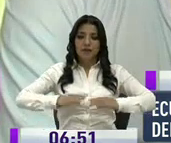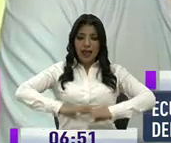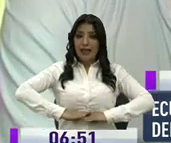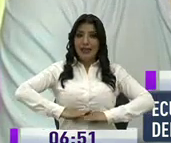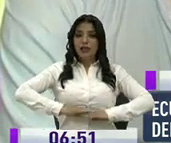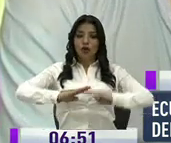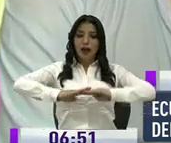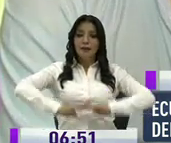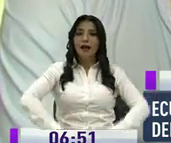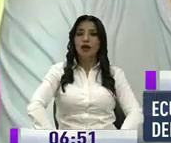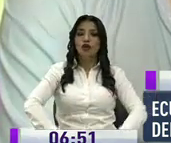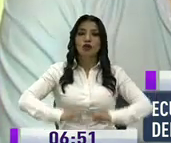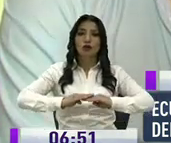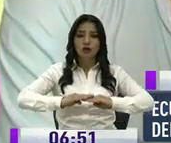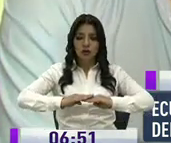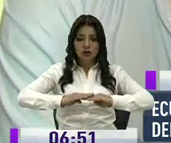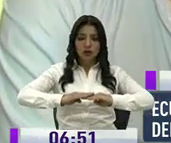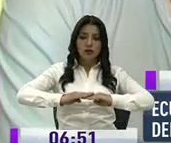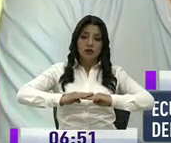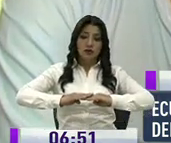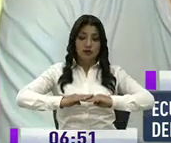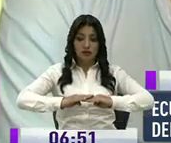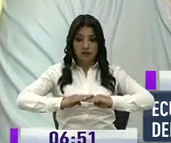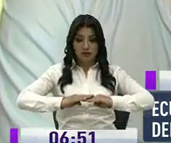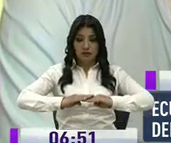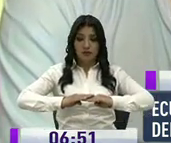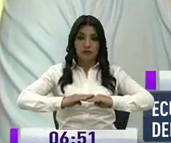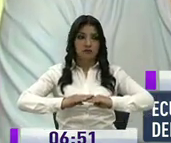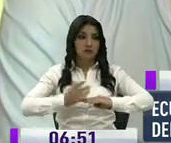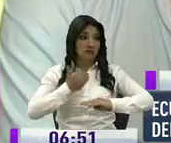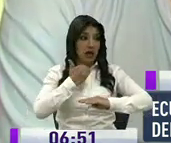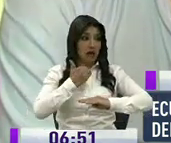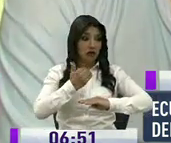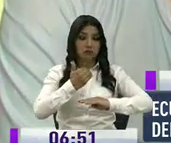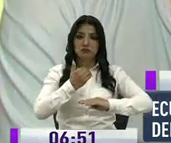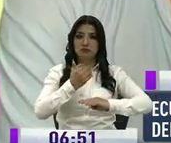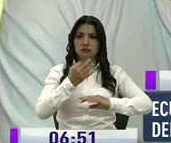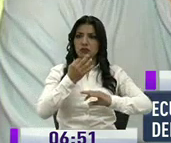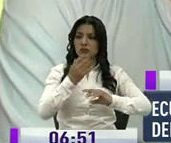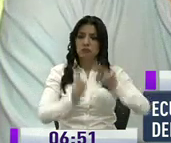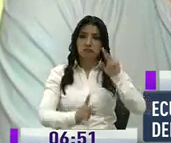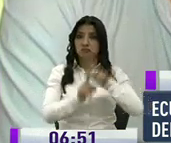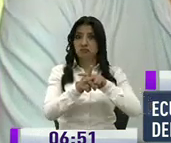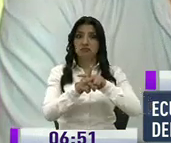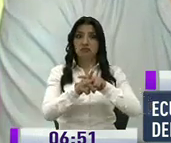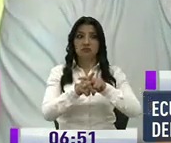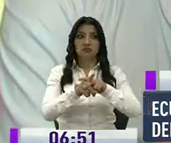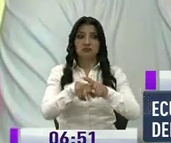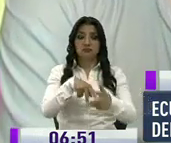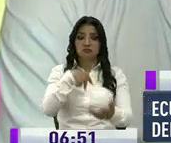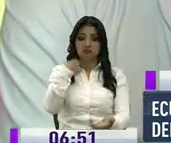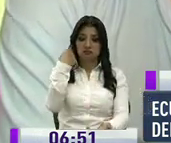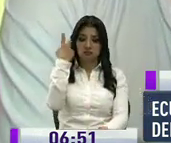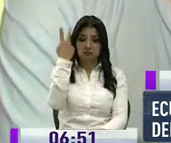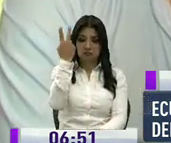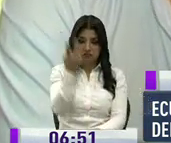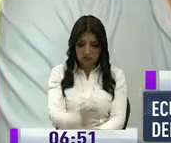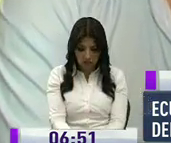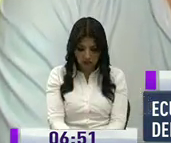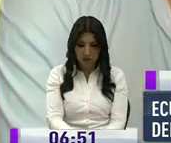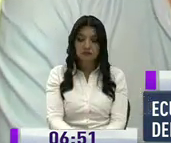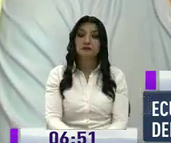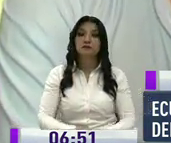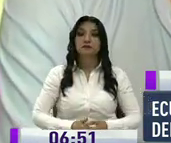Y ella se ha estado tambaleando, como durmiendo. Y a lo que se ha quedado un poco dormida, ella se viene al